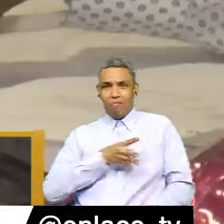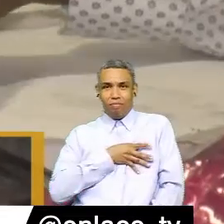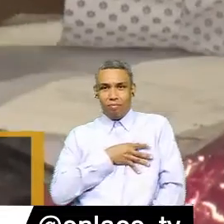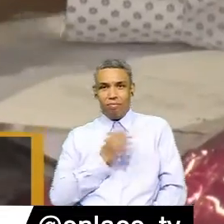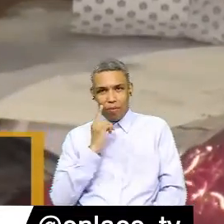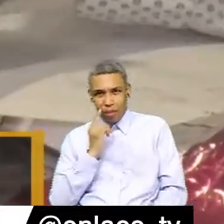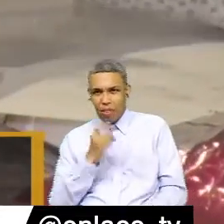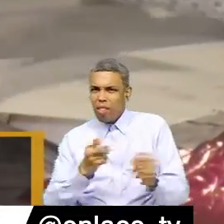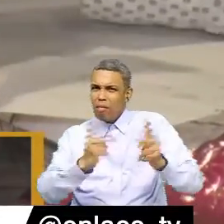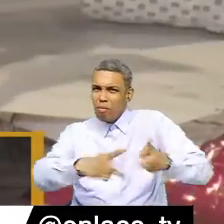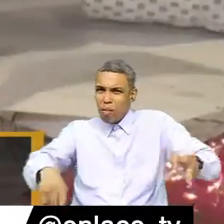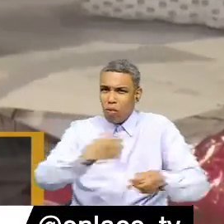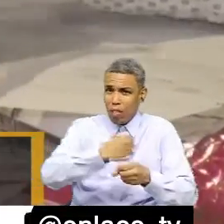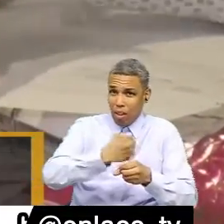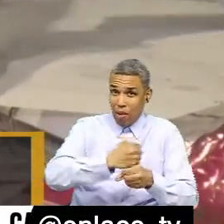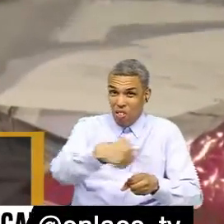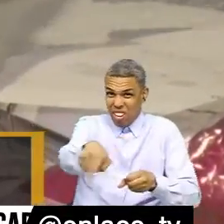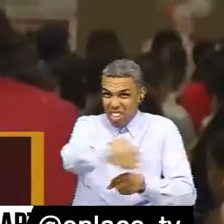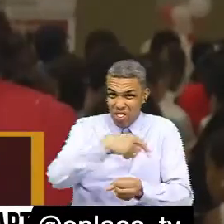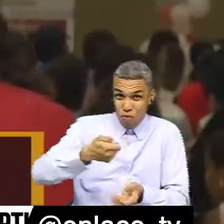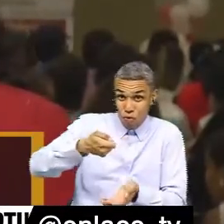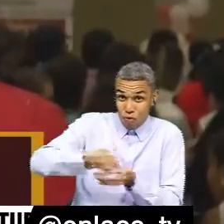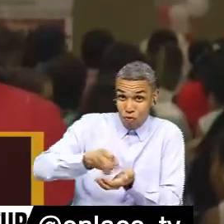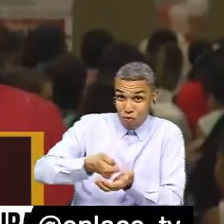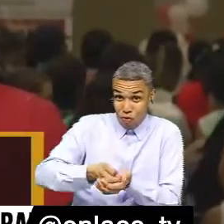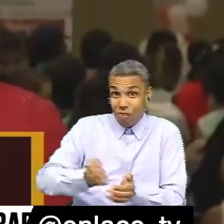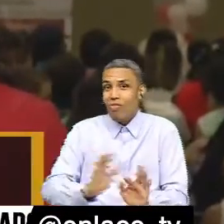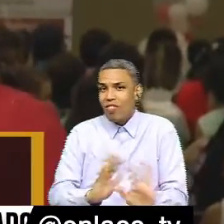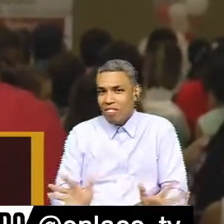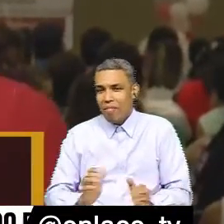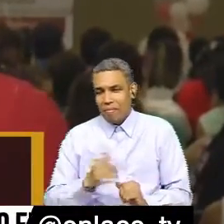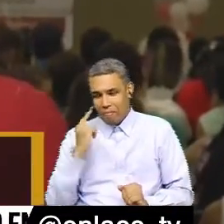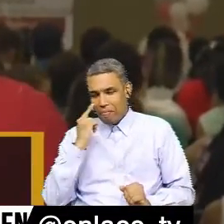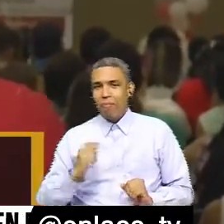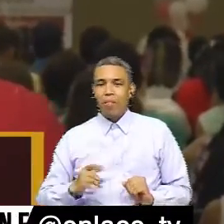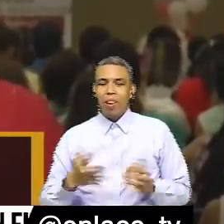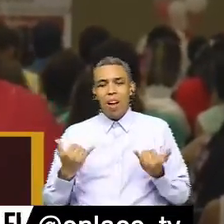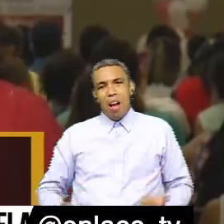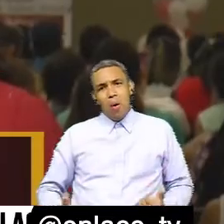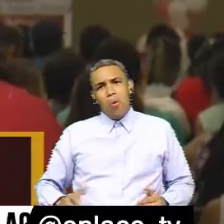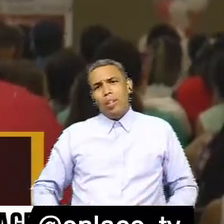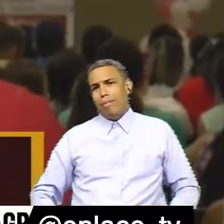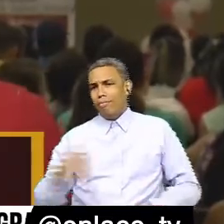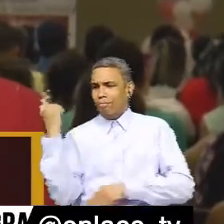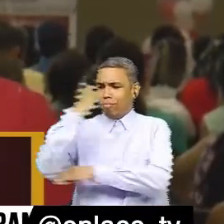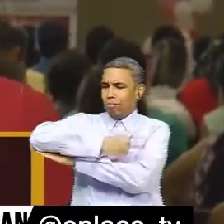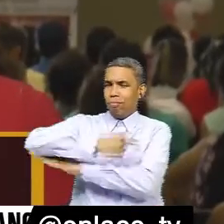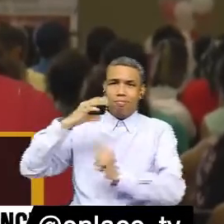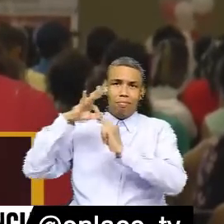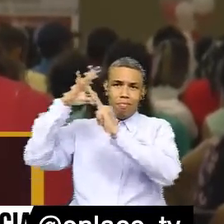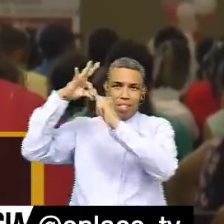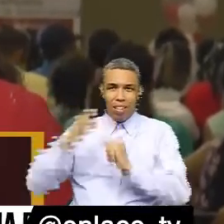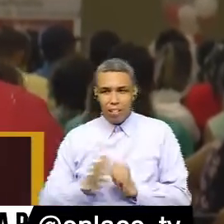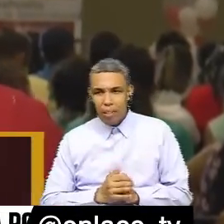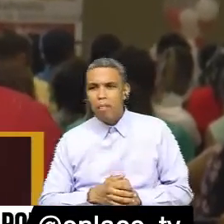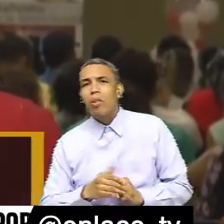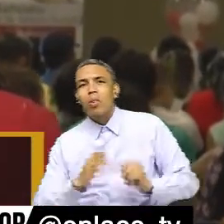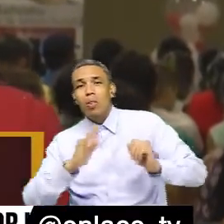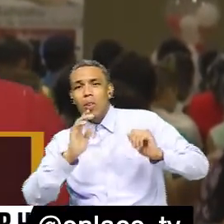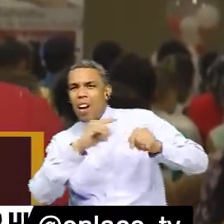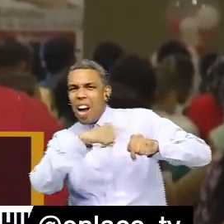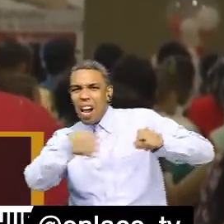afiliados a la caja con la primera feria de vivienda vamos estamos a entregar los 68 nuevas